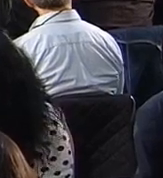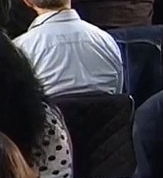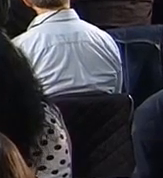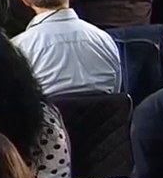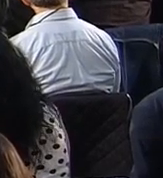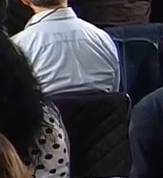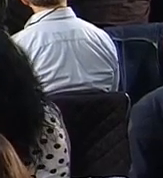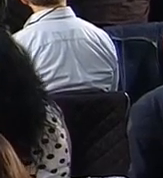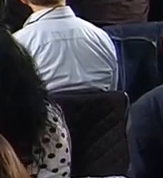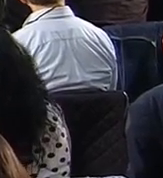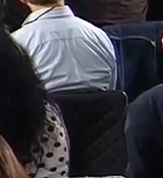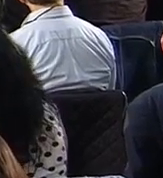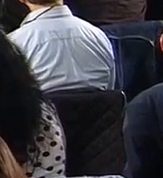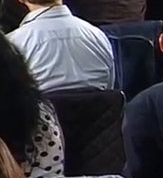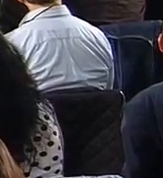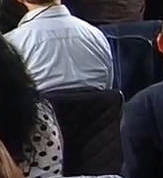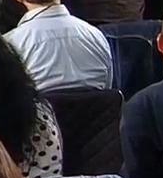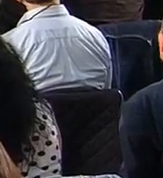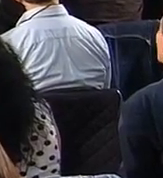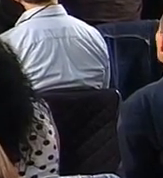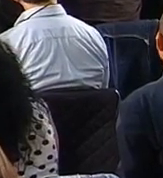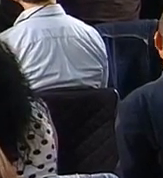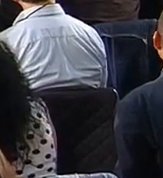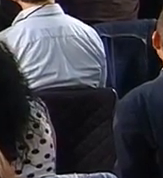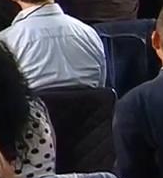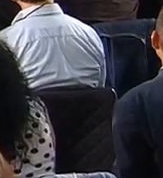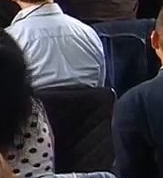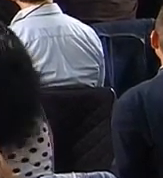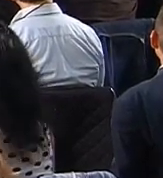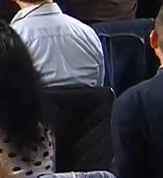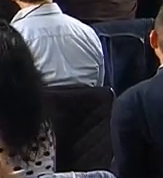Sí. ¿Y el grupo de los 10?